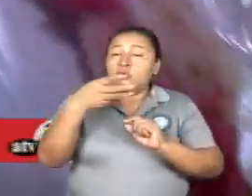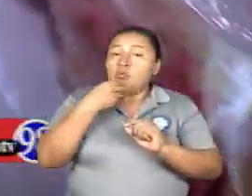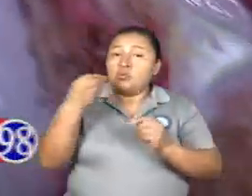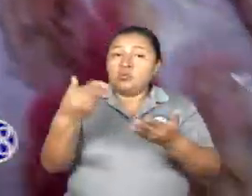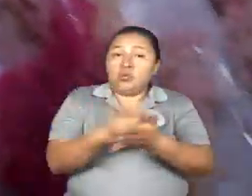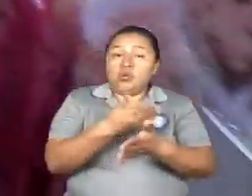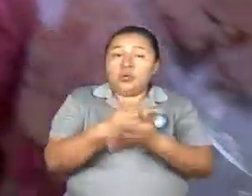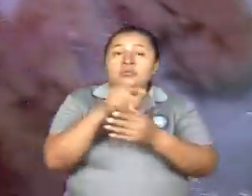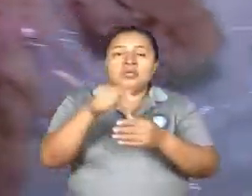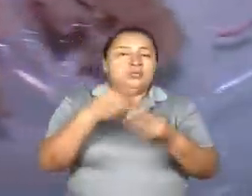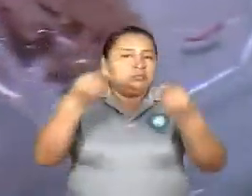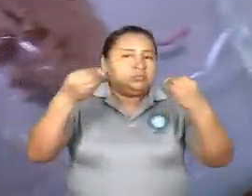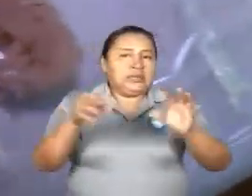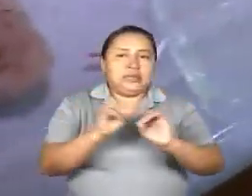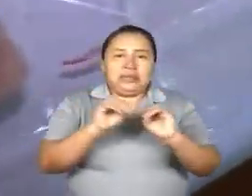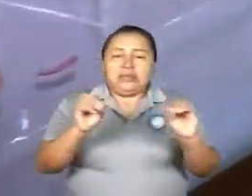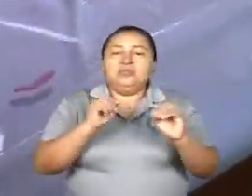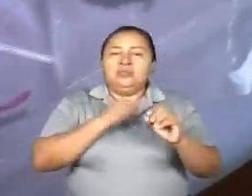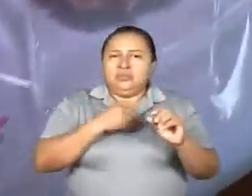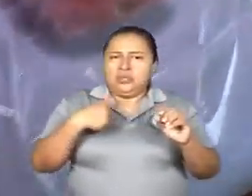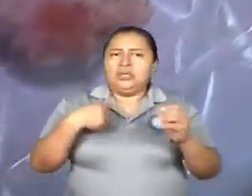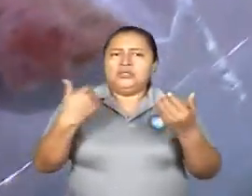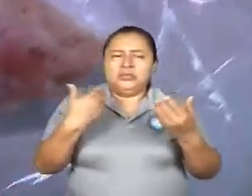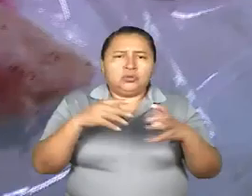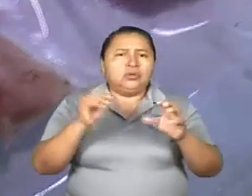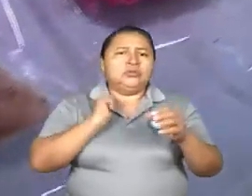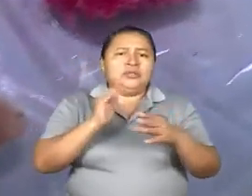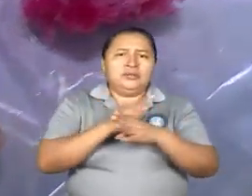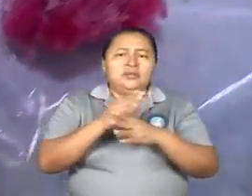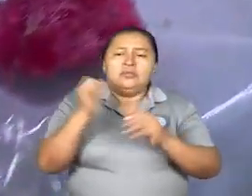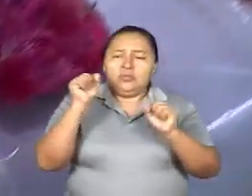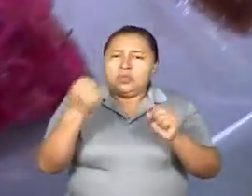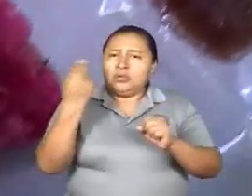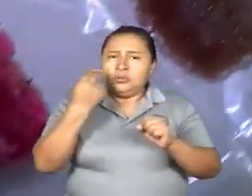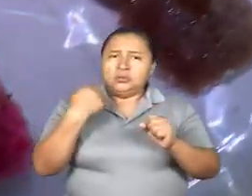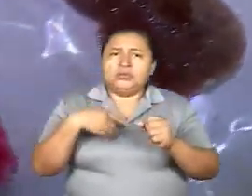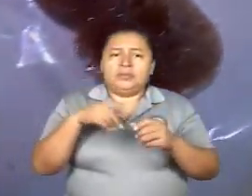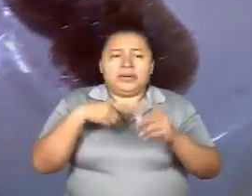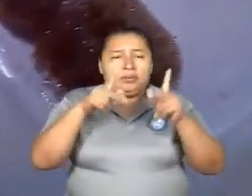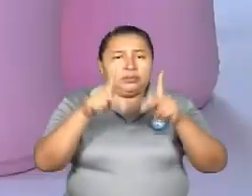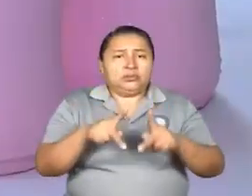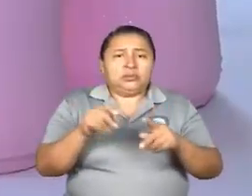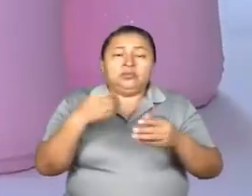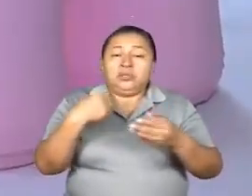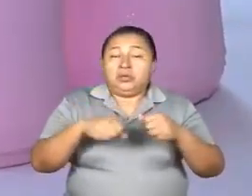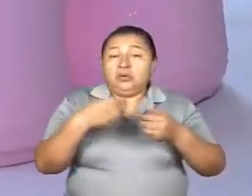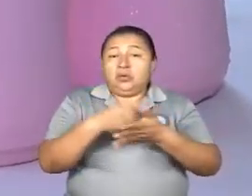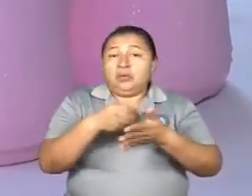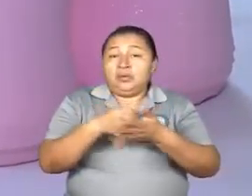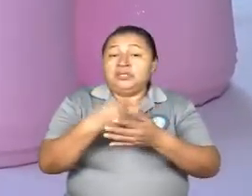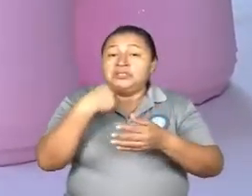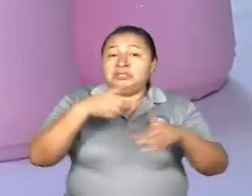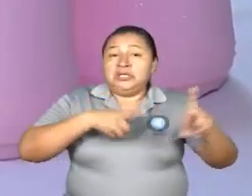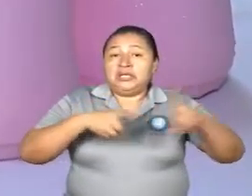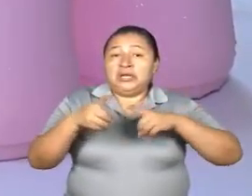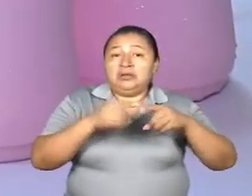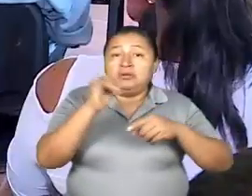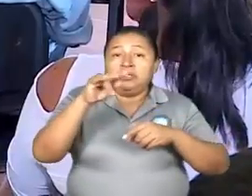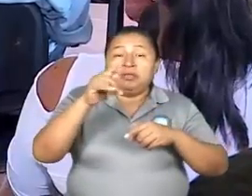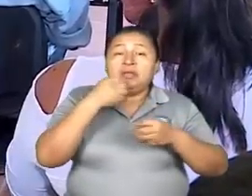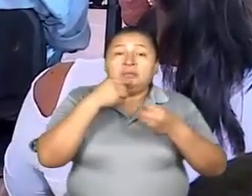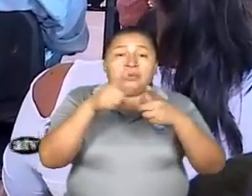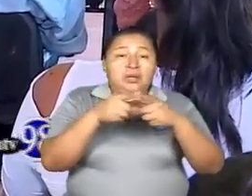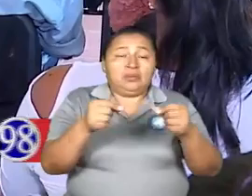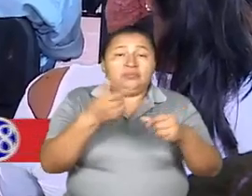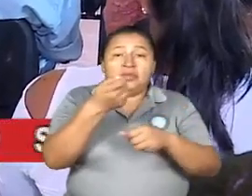no pierdan nada y elaborar alimentos de partes consumibles para el ser humano, según el delegado del INTA en Managua.